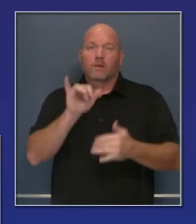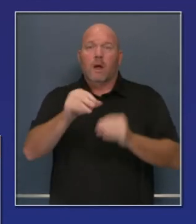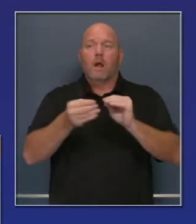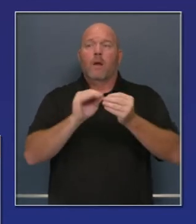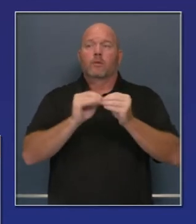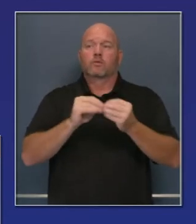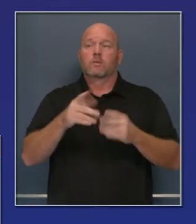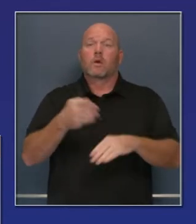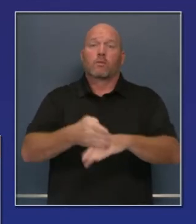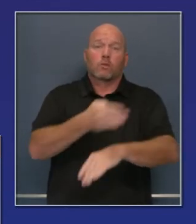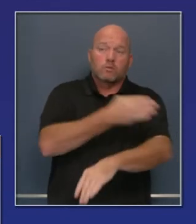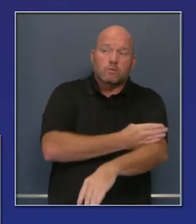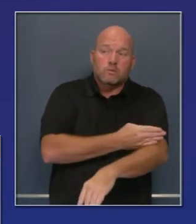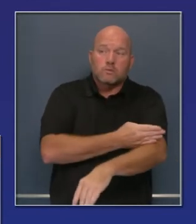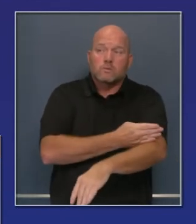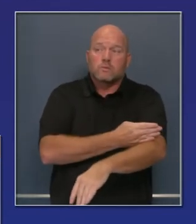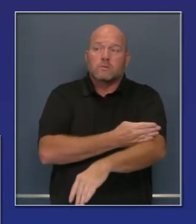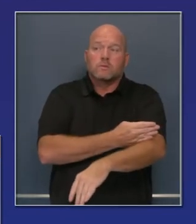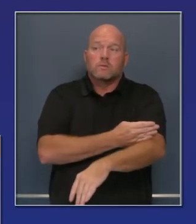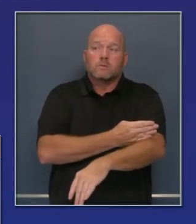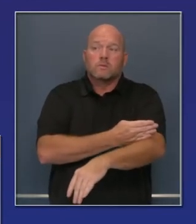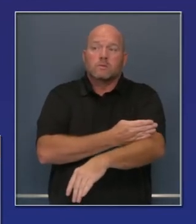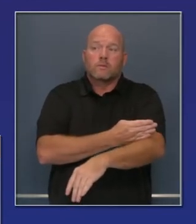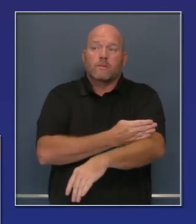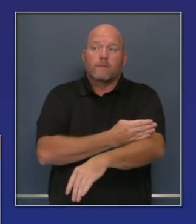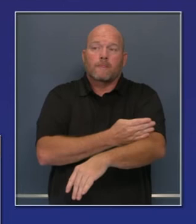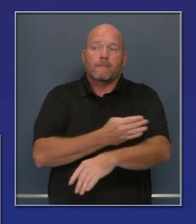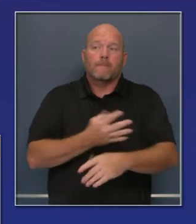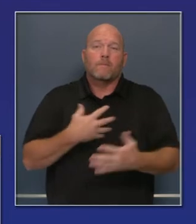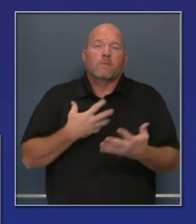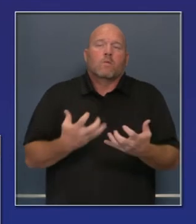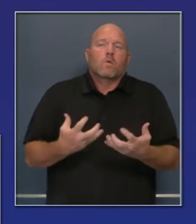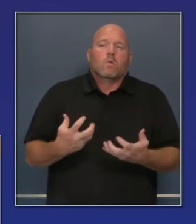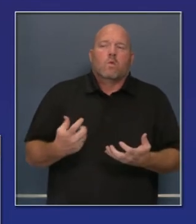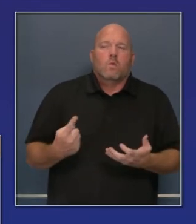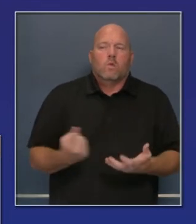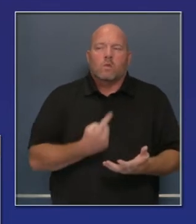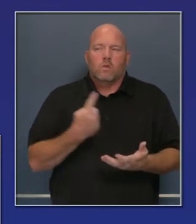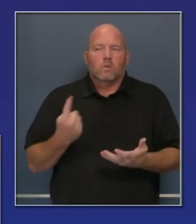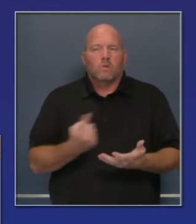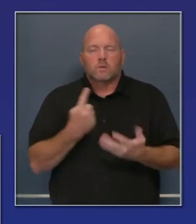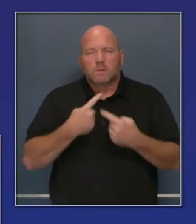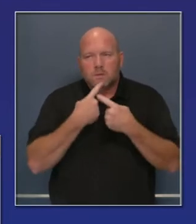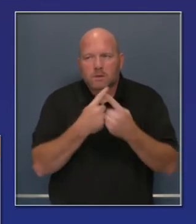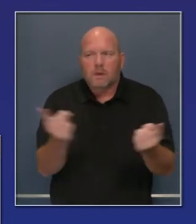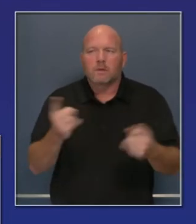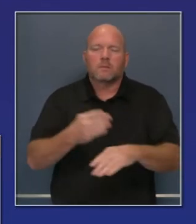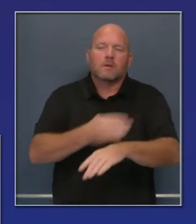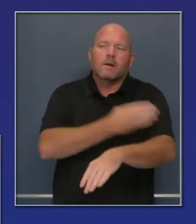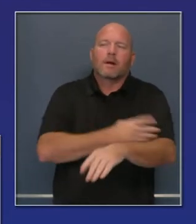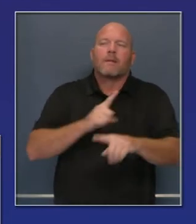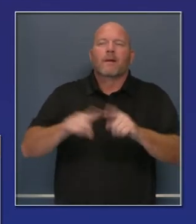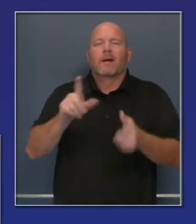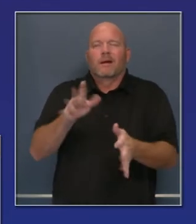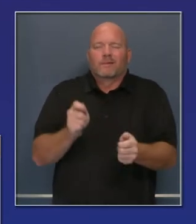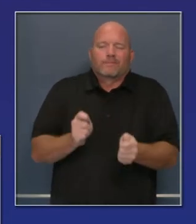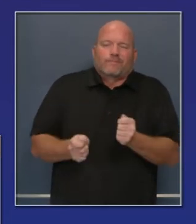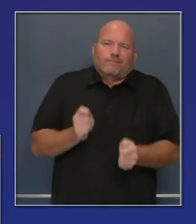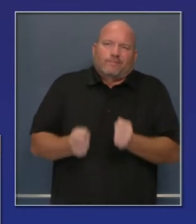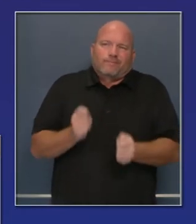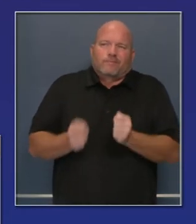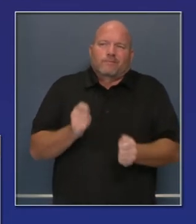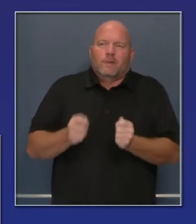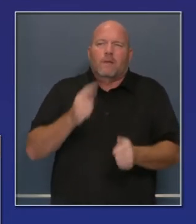últimas cifras en cuanto a esto. Siempre quiero presionar hacia lo